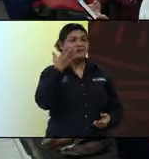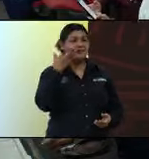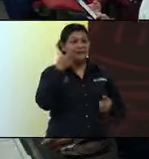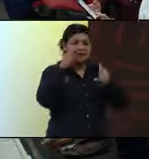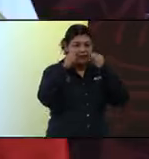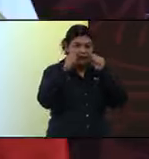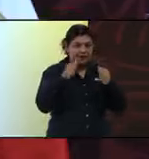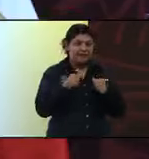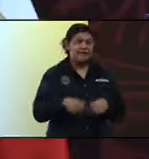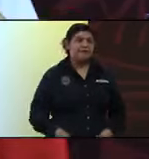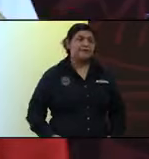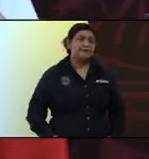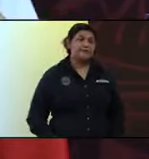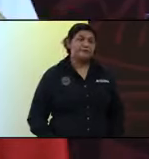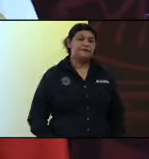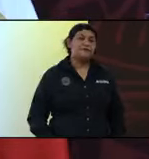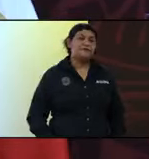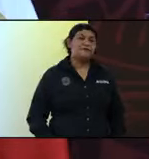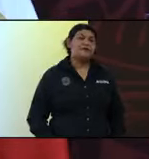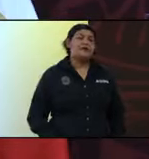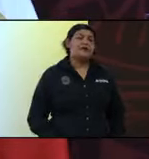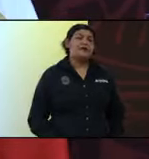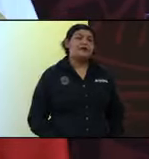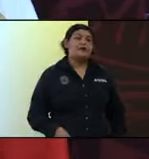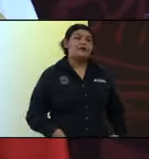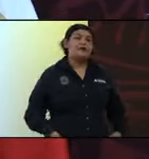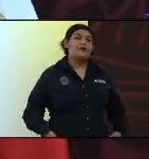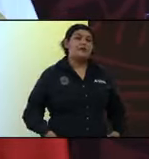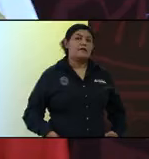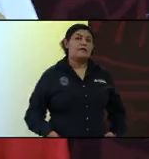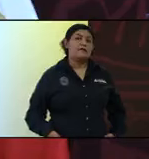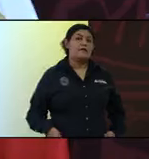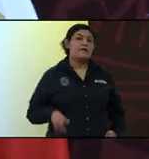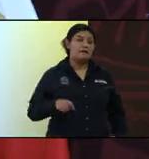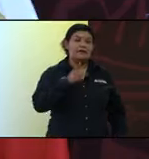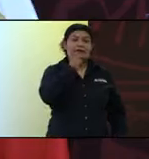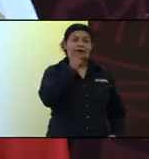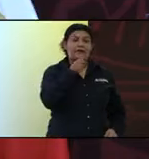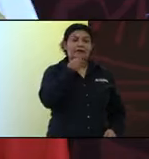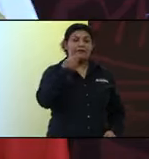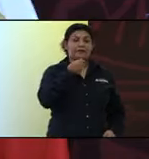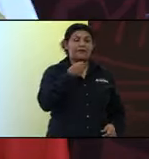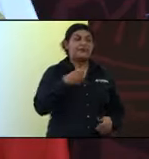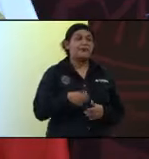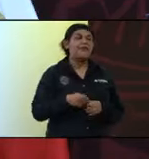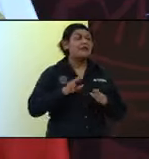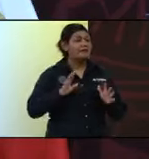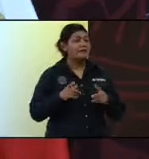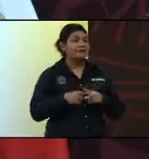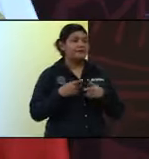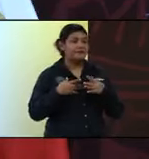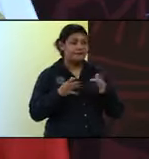¿verdad? Bueno, pues en un momento también le vamos a pasar la palabra. Bueno, arrancamos